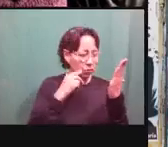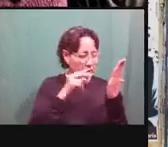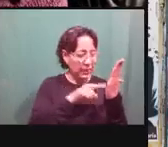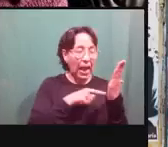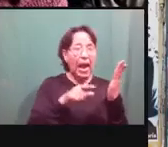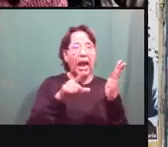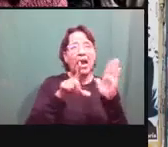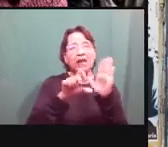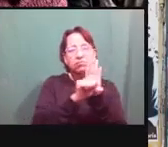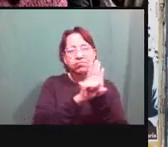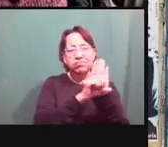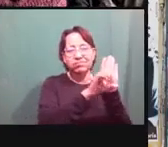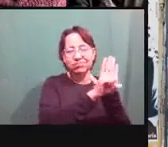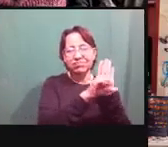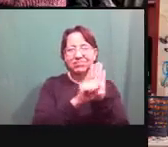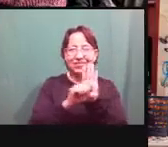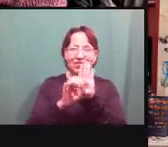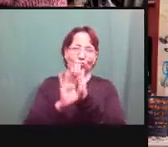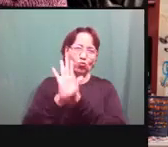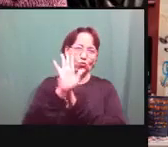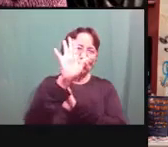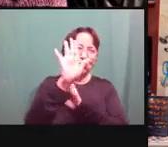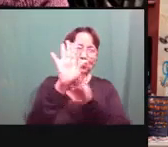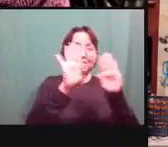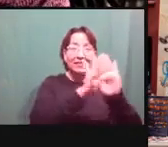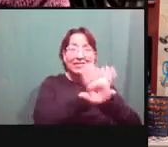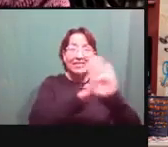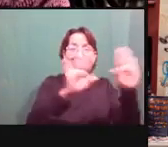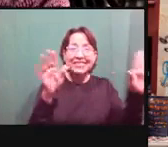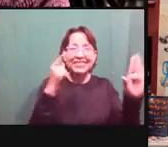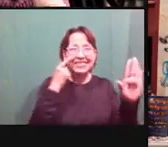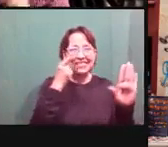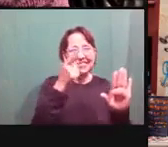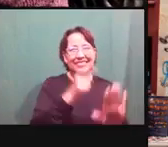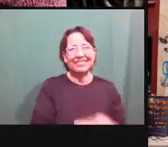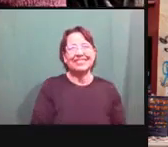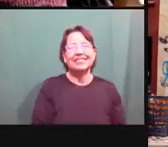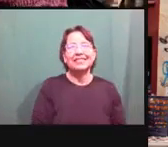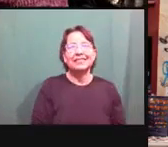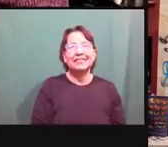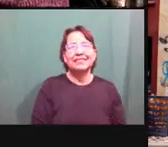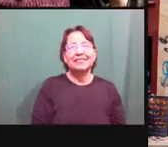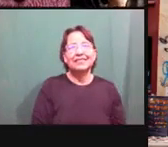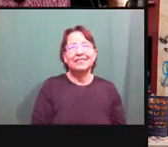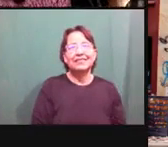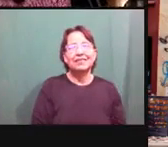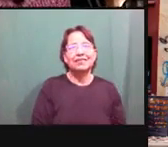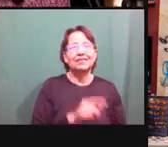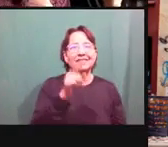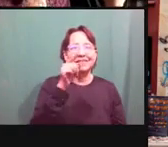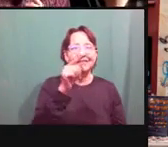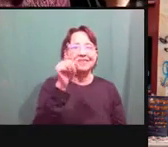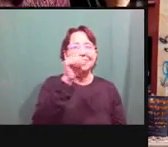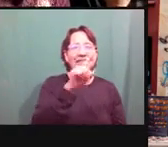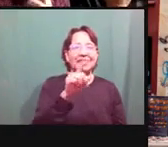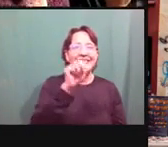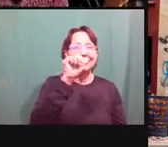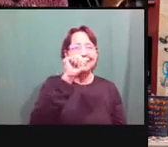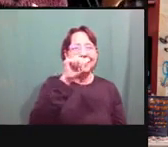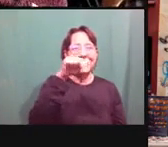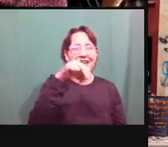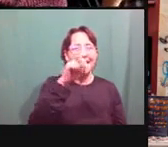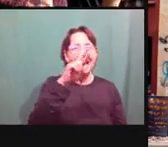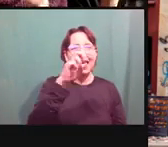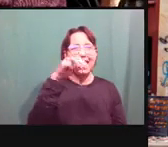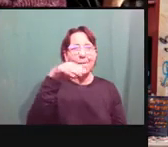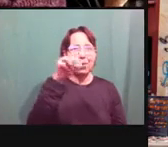símbolos de este mural, que vamos a la siguiente, que tiene aquí el Sanaremos. Primero, el Sanaremos como un